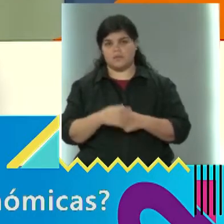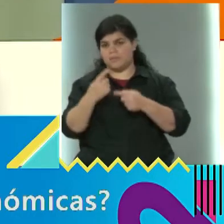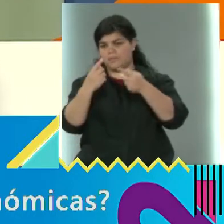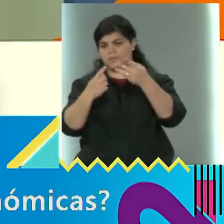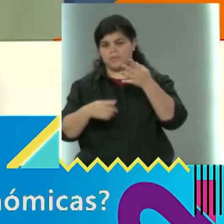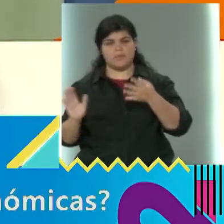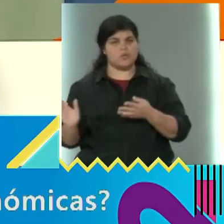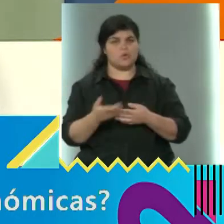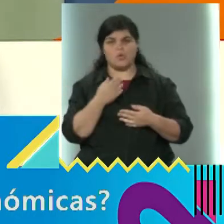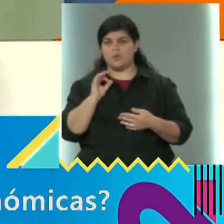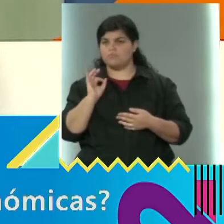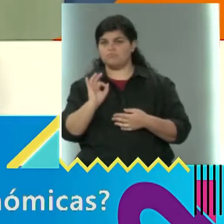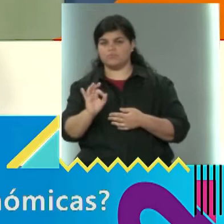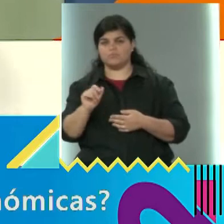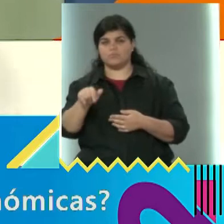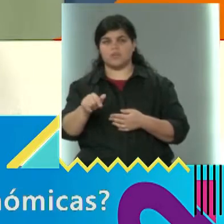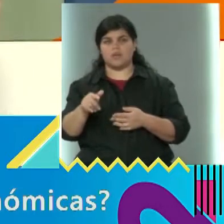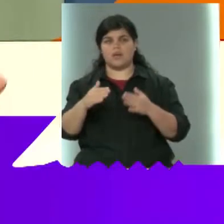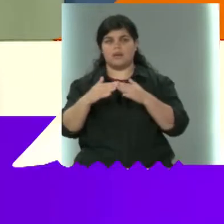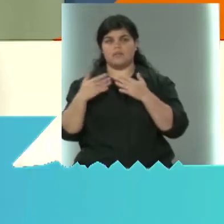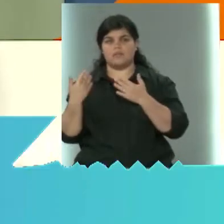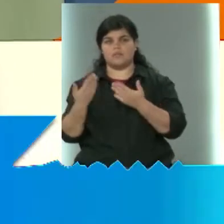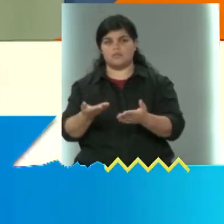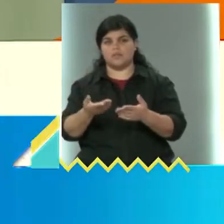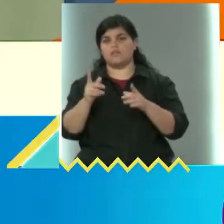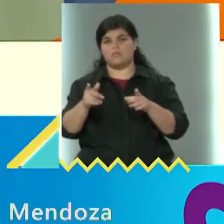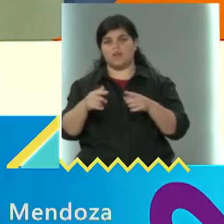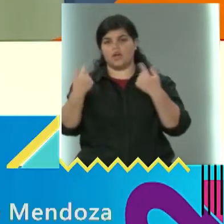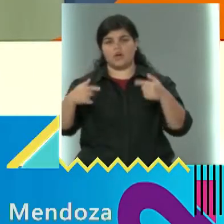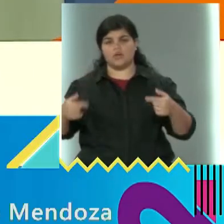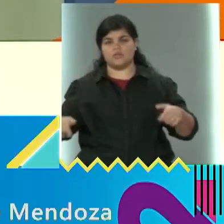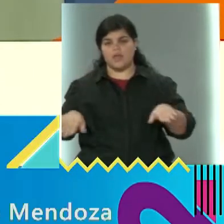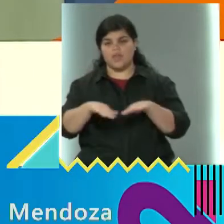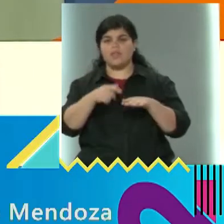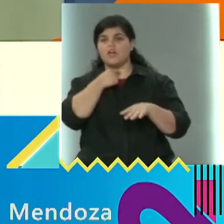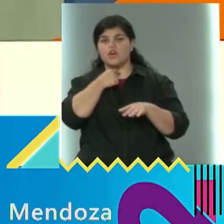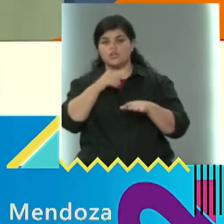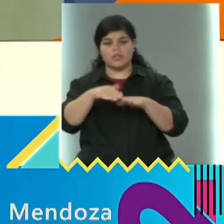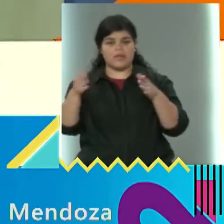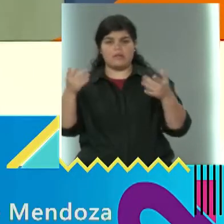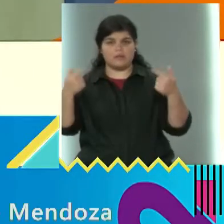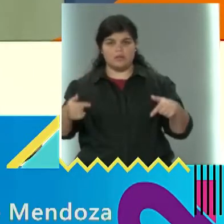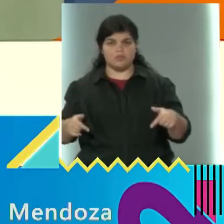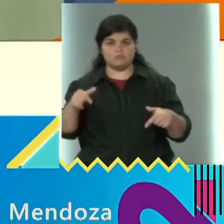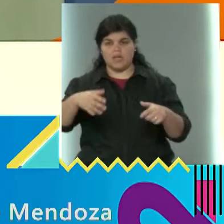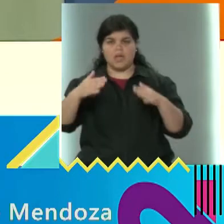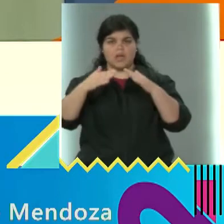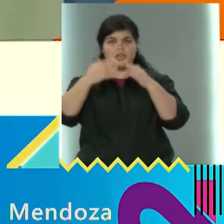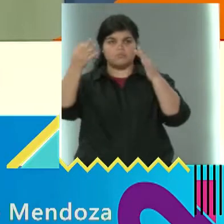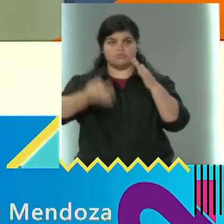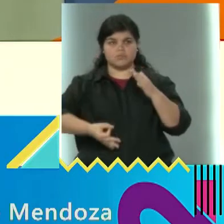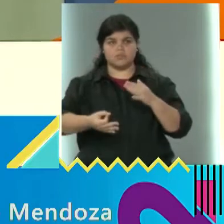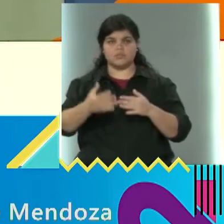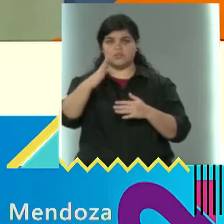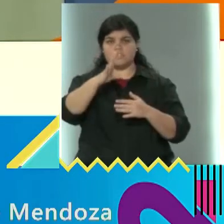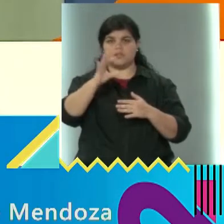tipo, carpintería, amoblamientos básicos de cocina, obviamente, lo elemental, pero casas dignas de 55 o 60